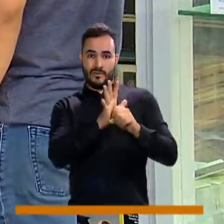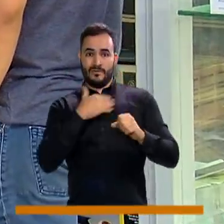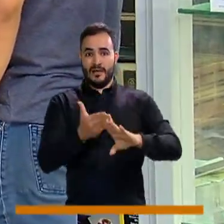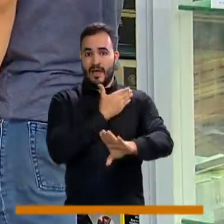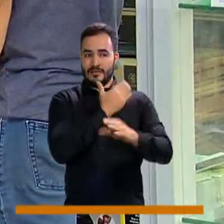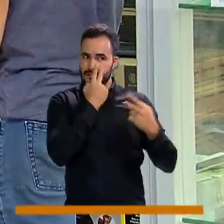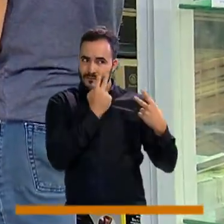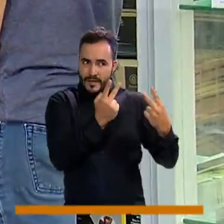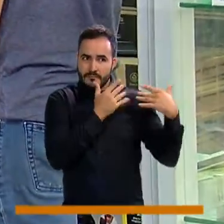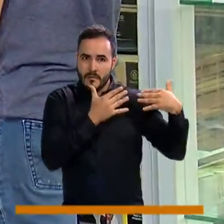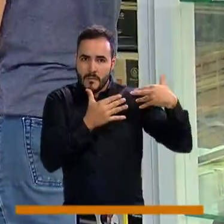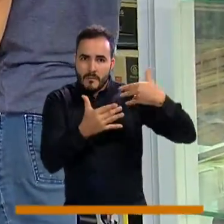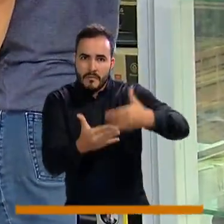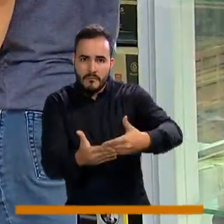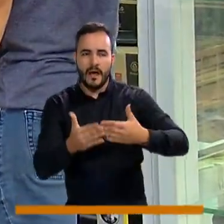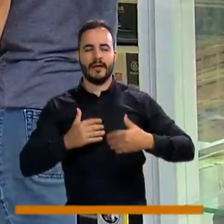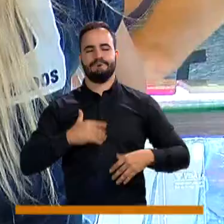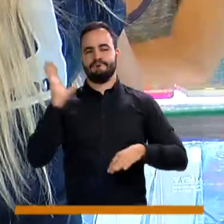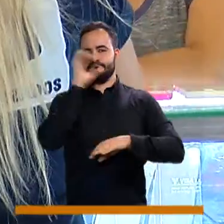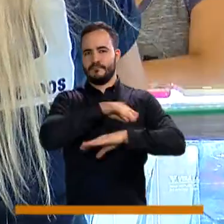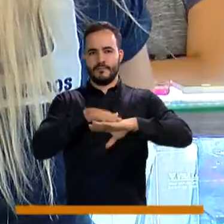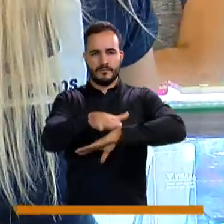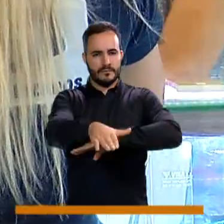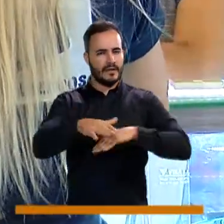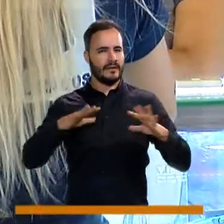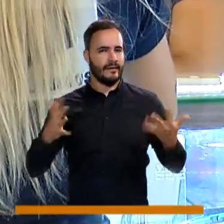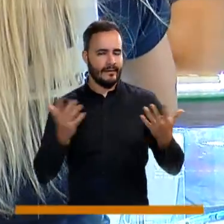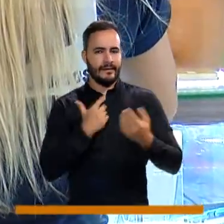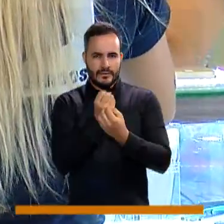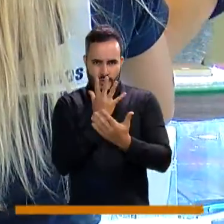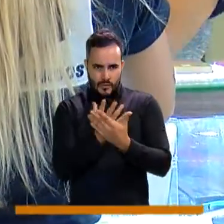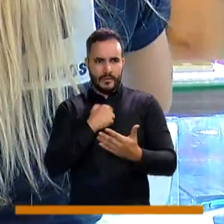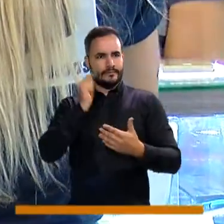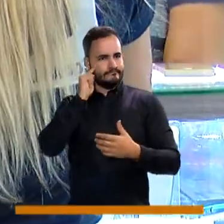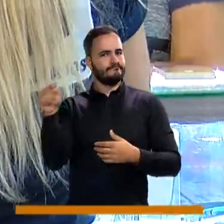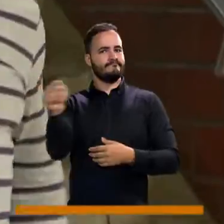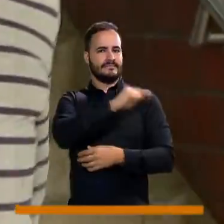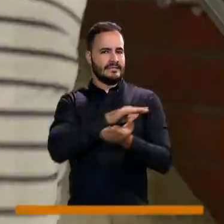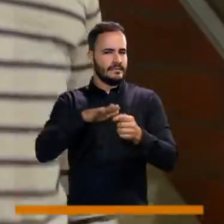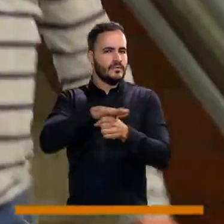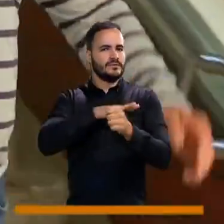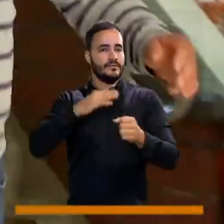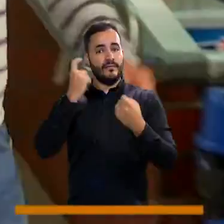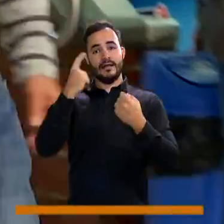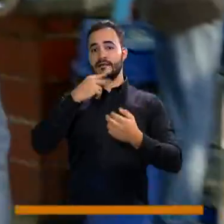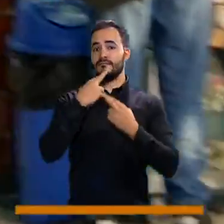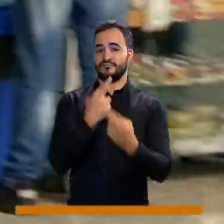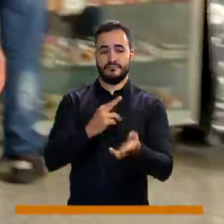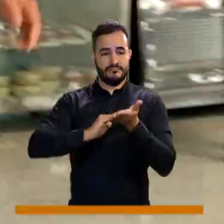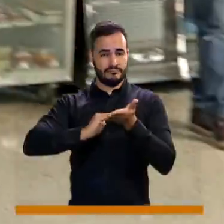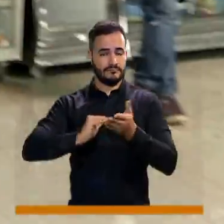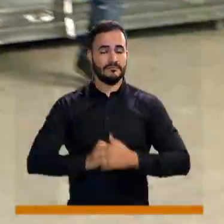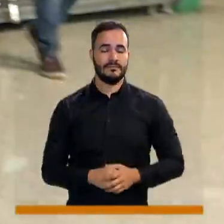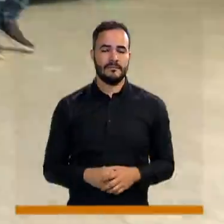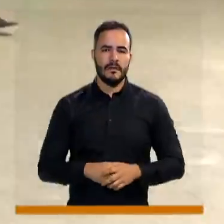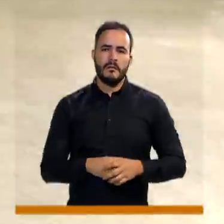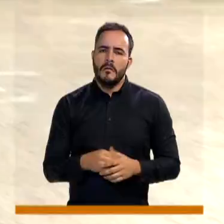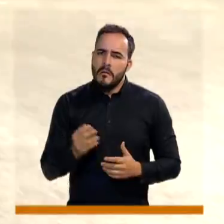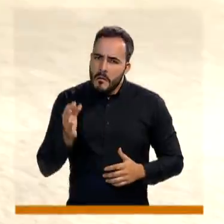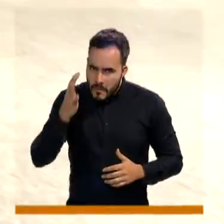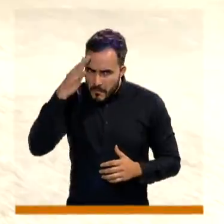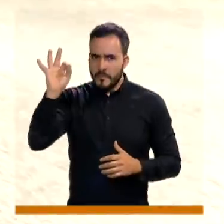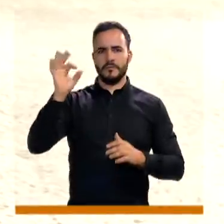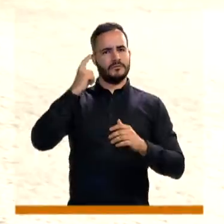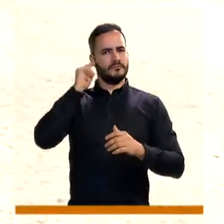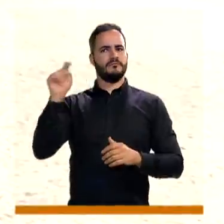consecuencias de la pandemia es la evidencia de problemas estructurales que todavía no están resueltos, y lo que podríamos considerar